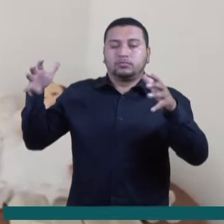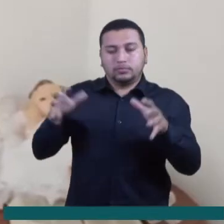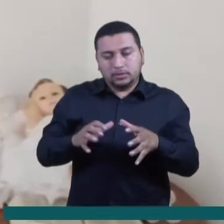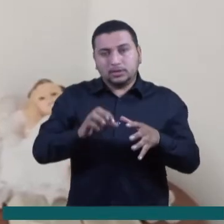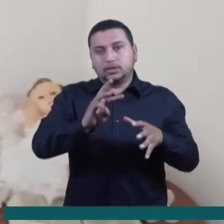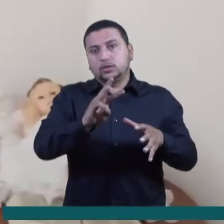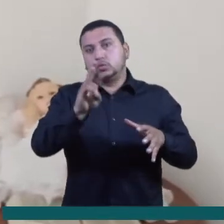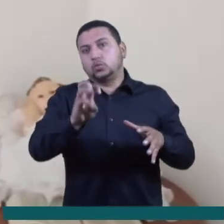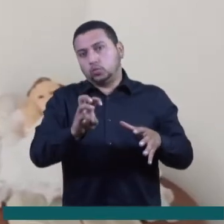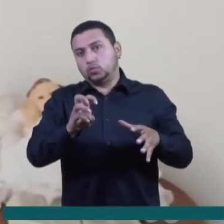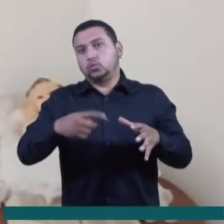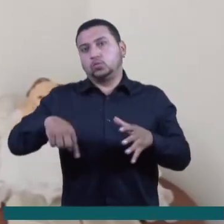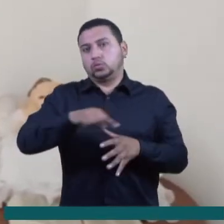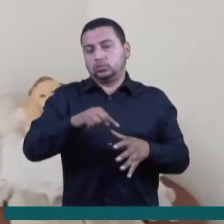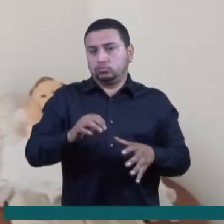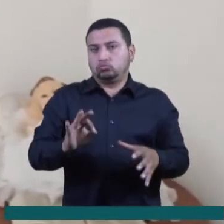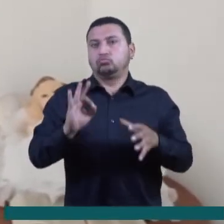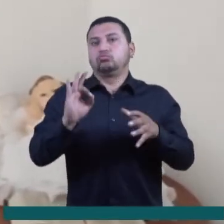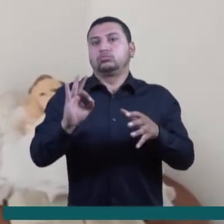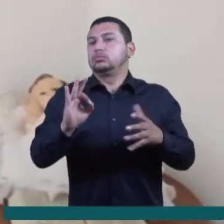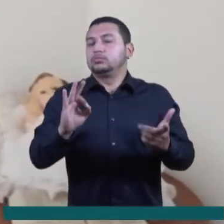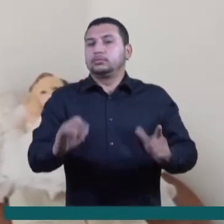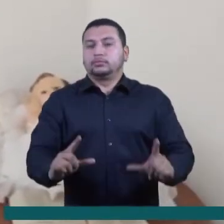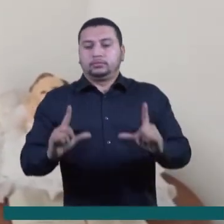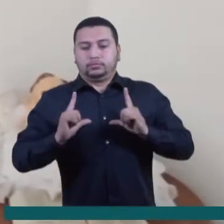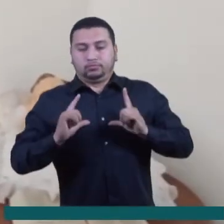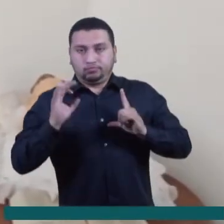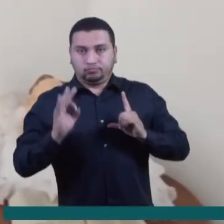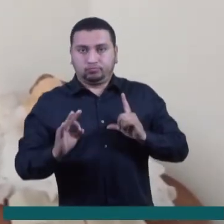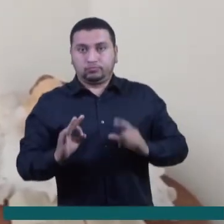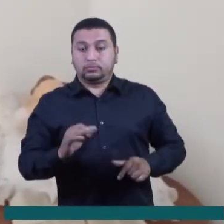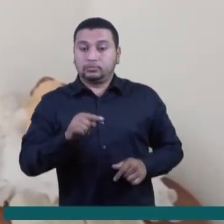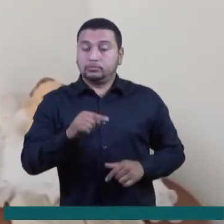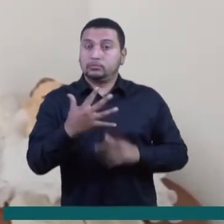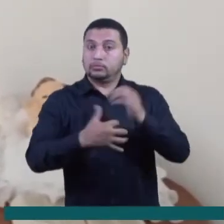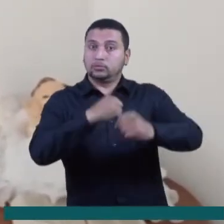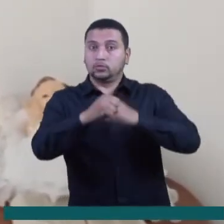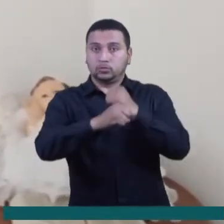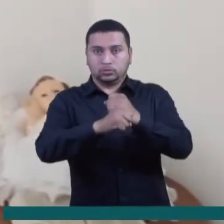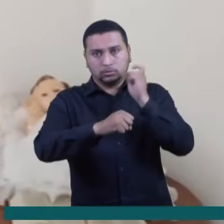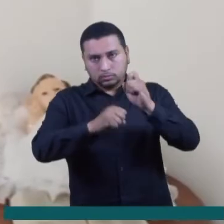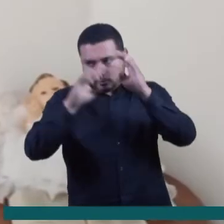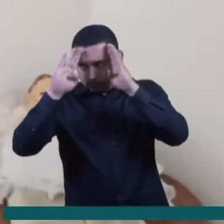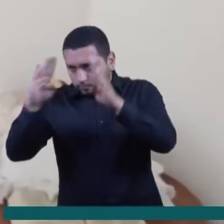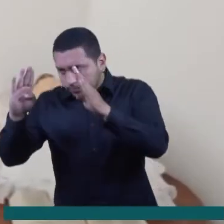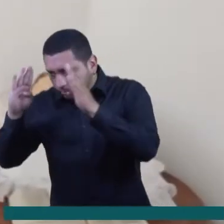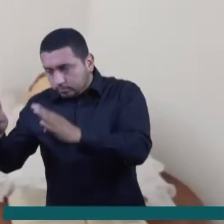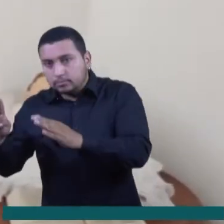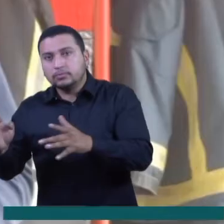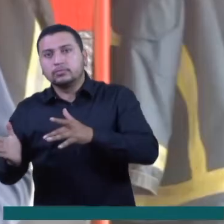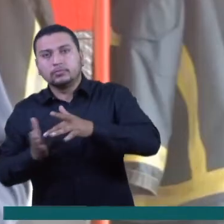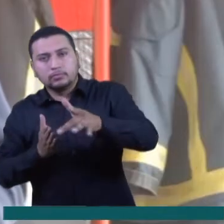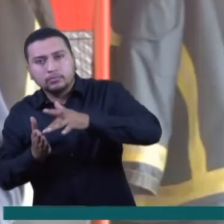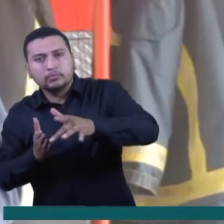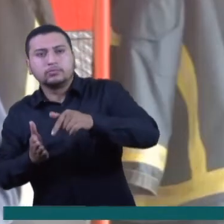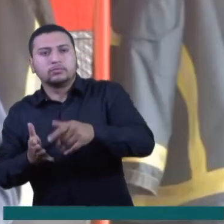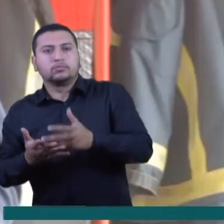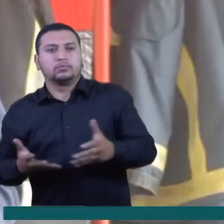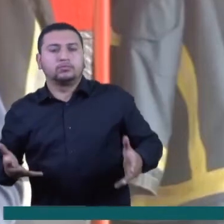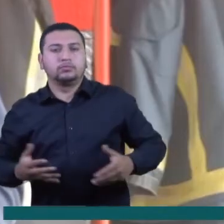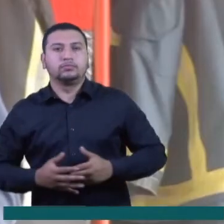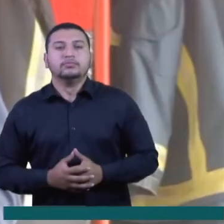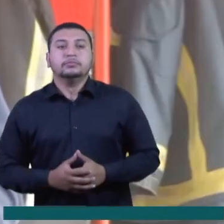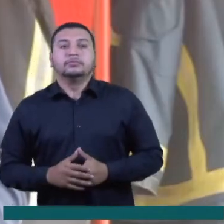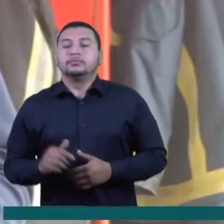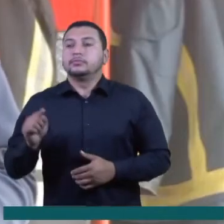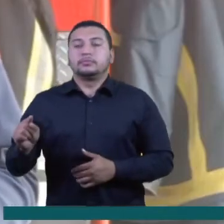a 38 unidades efectivas que fueron las que se graduaron, y durante esos 5 años hubo que atender emergencias. Atender